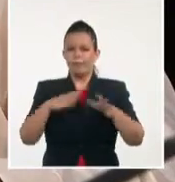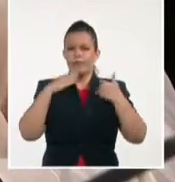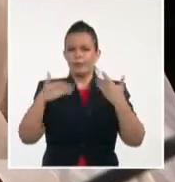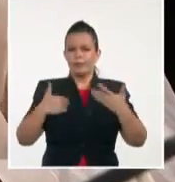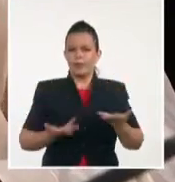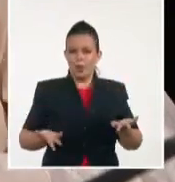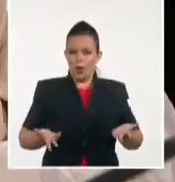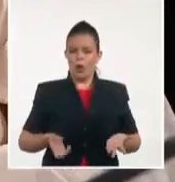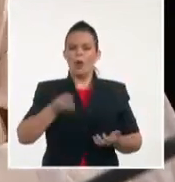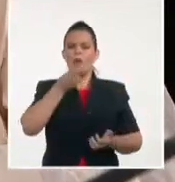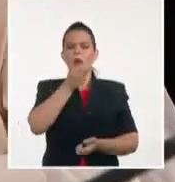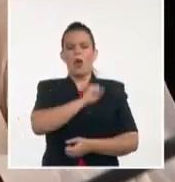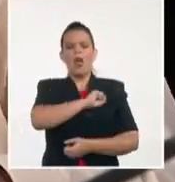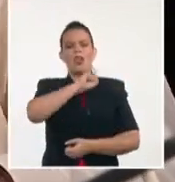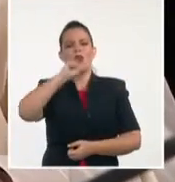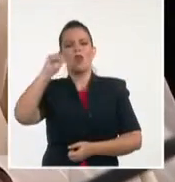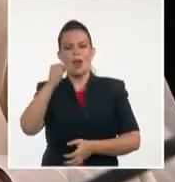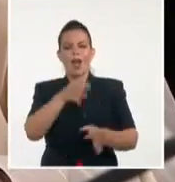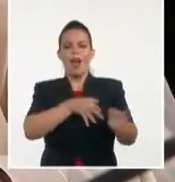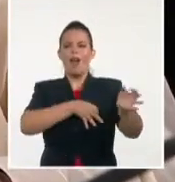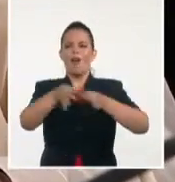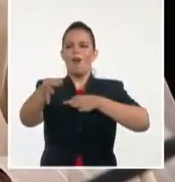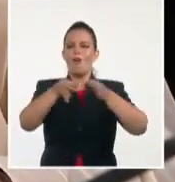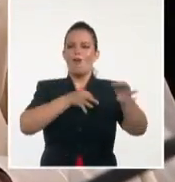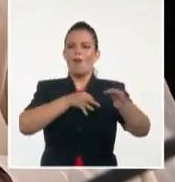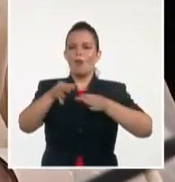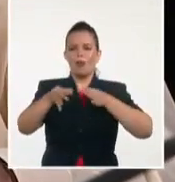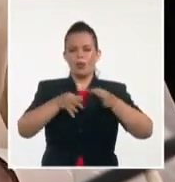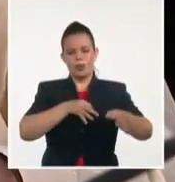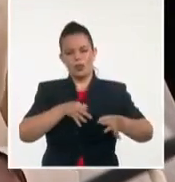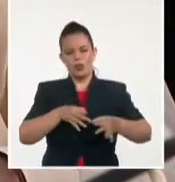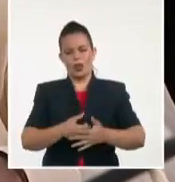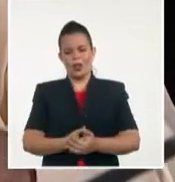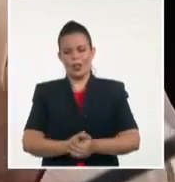todo el sistema meteorológico de una manera más